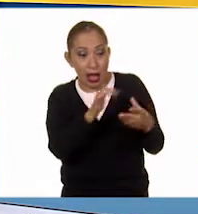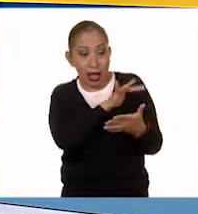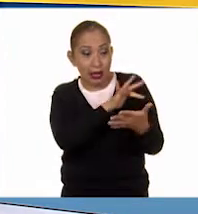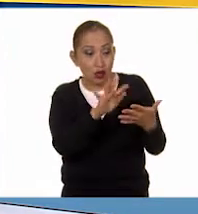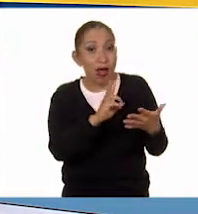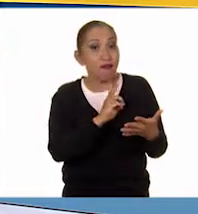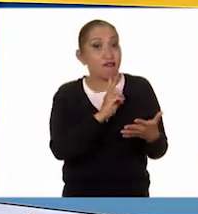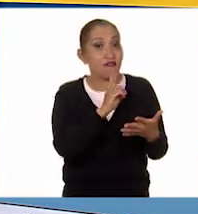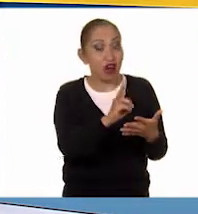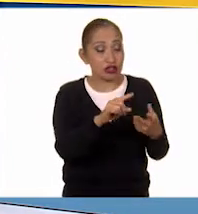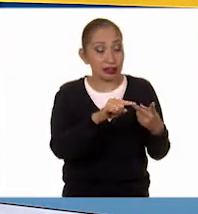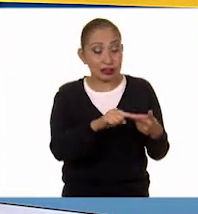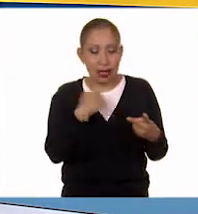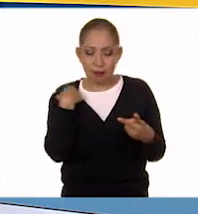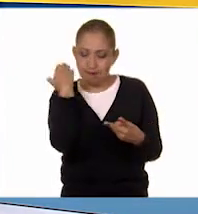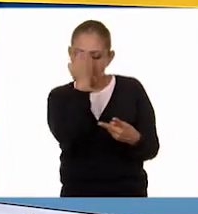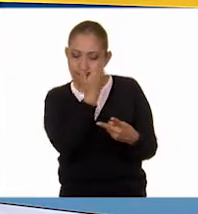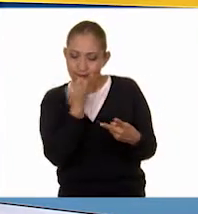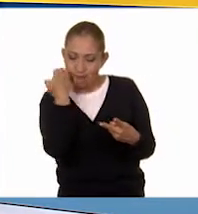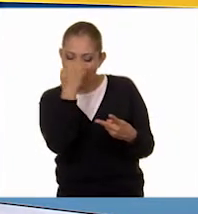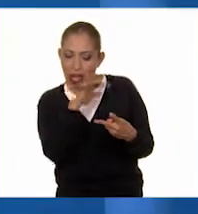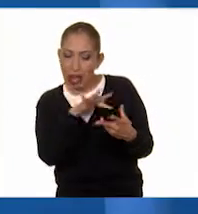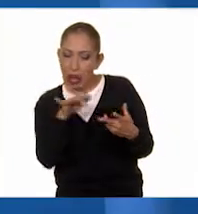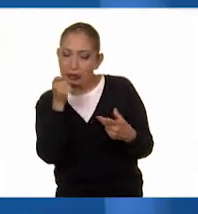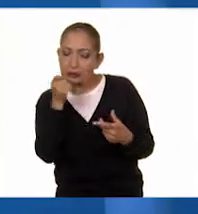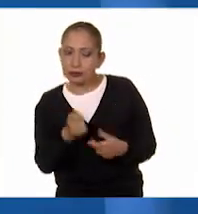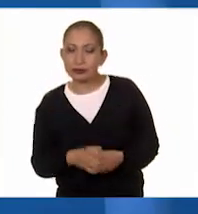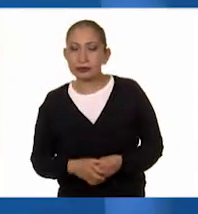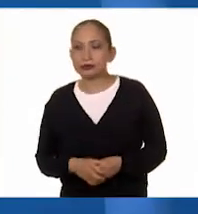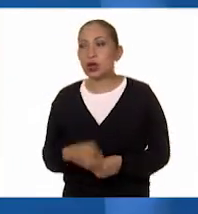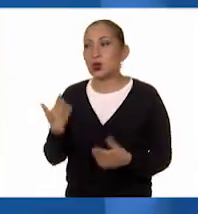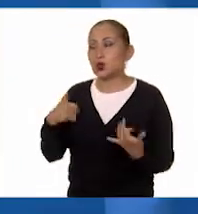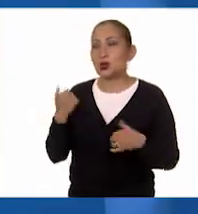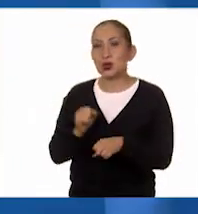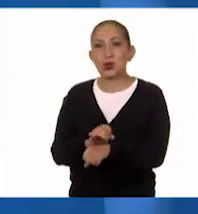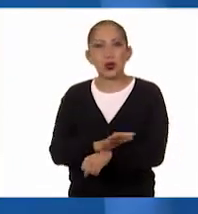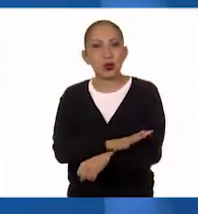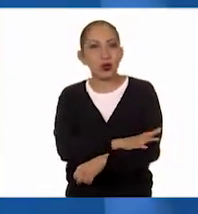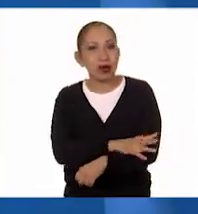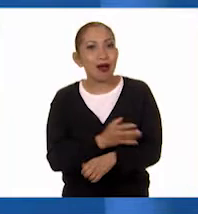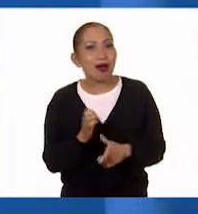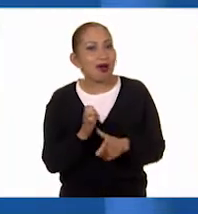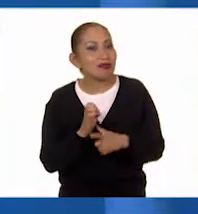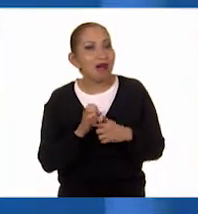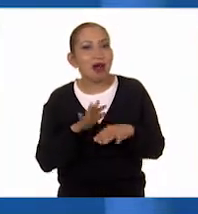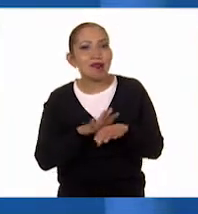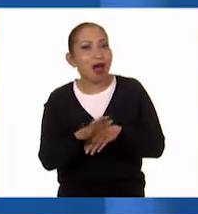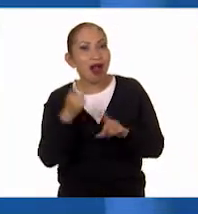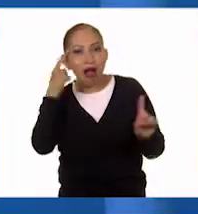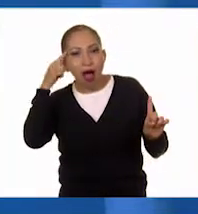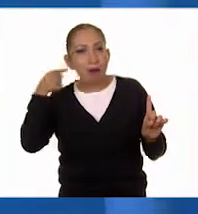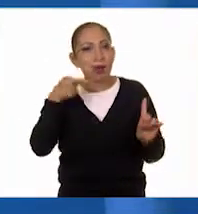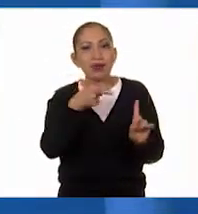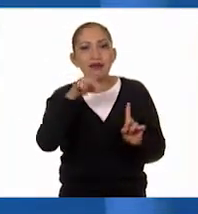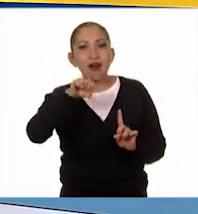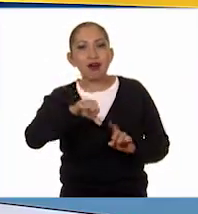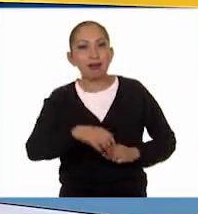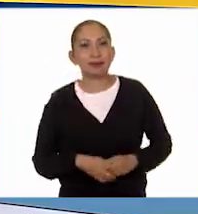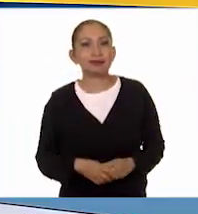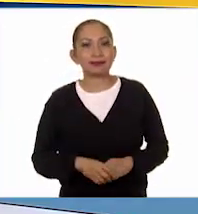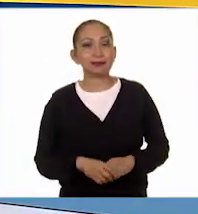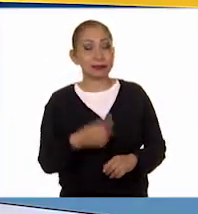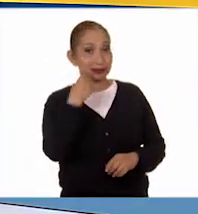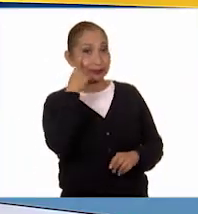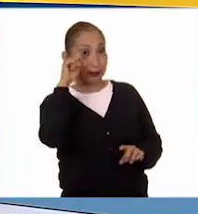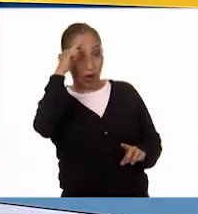en voz alta y el análisis de textos. ¡Ay, Gaby, qué emoción! Y entonces, ¿cuál es el propósito de esta sesión?